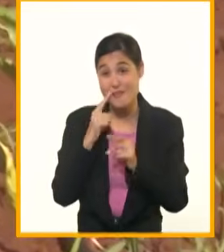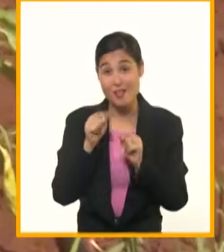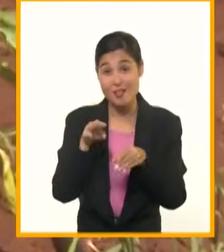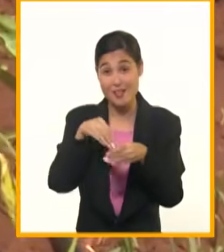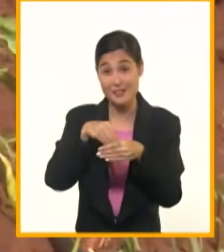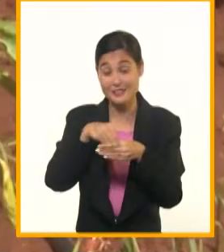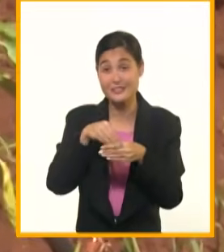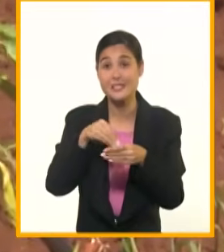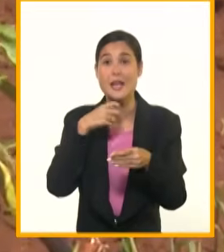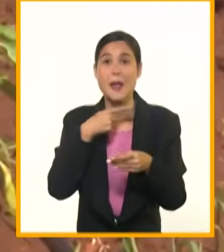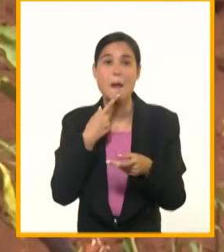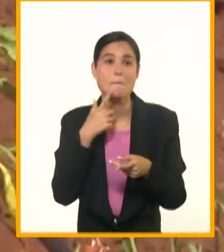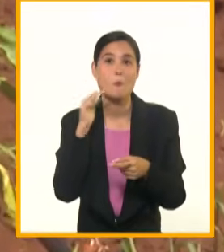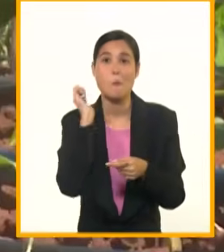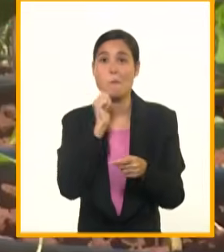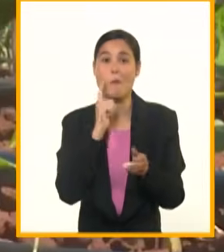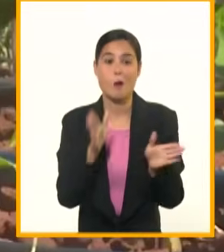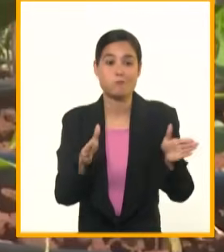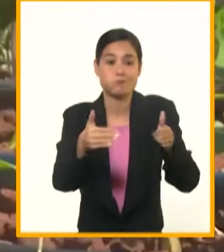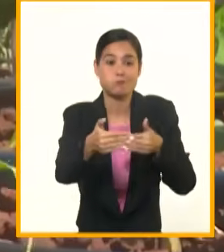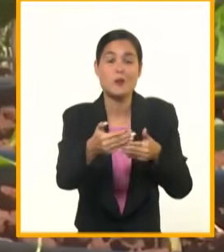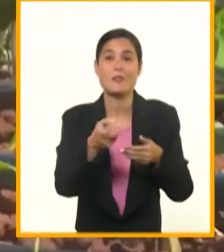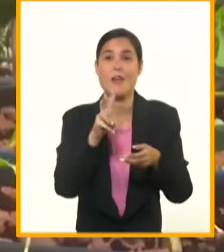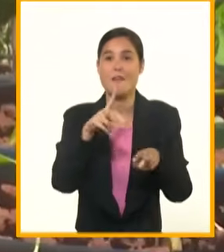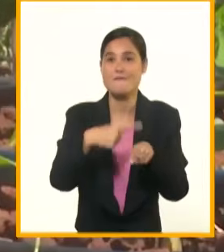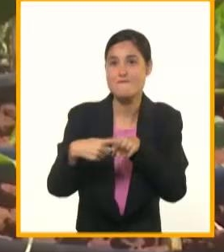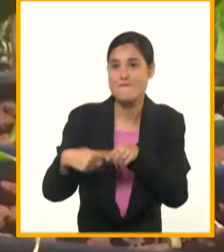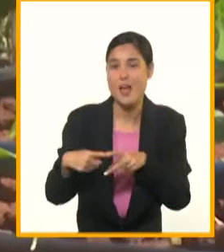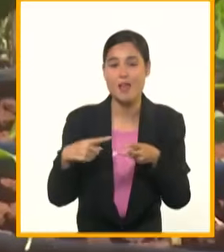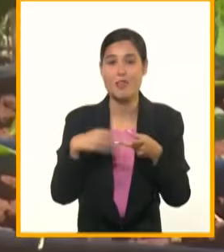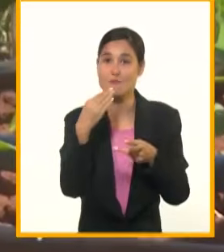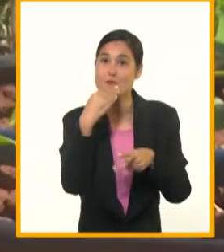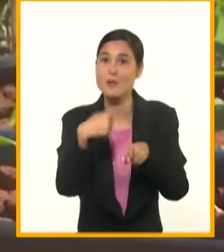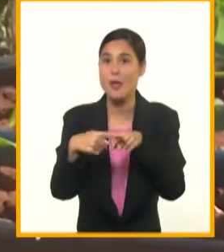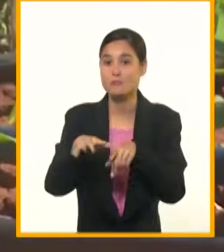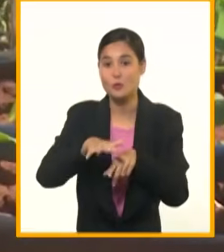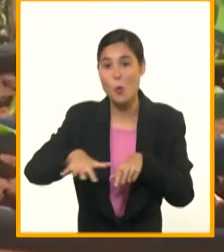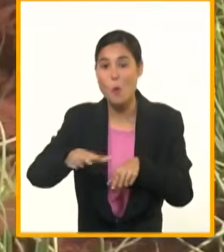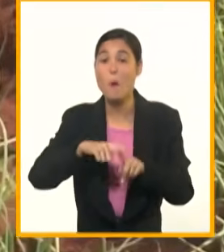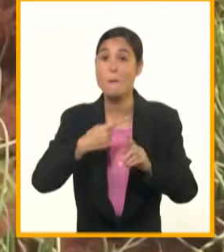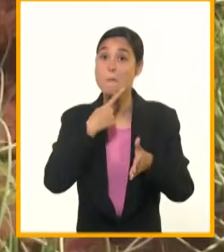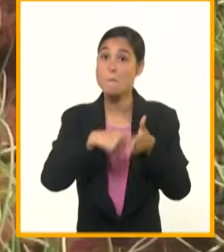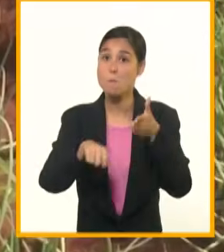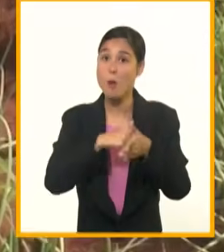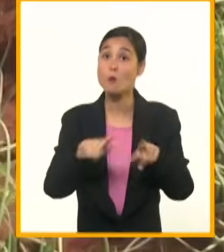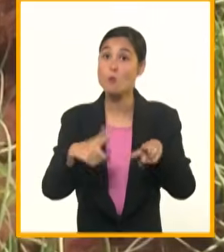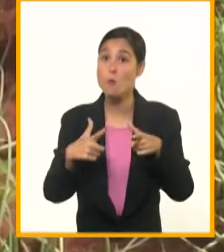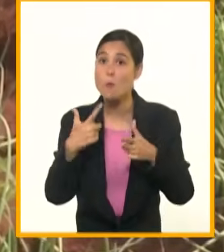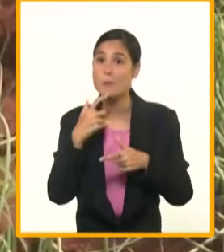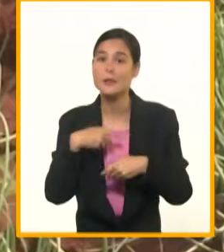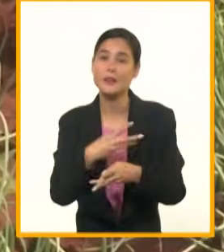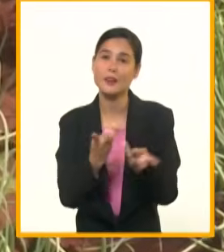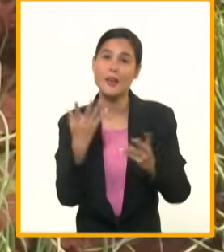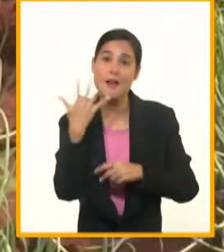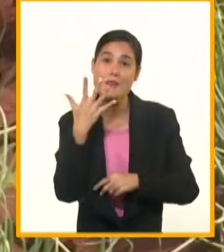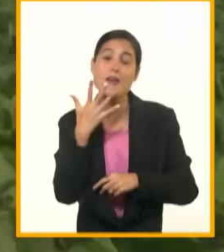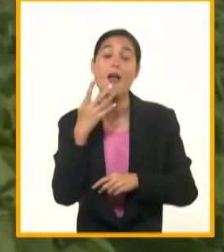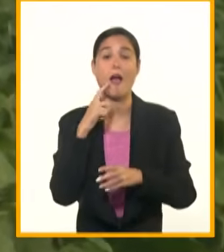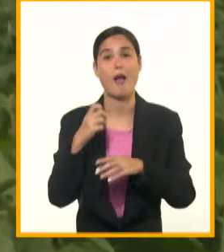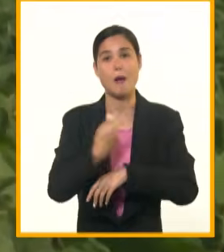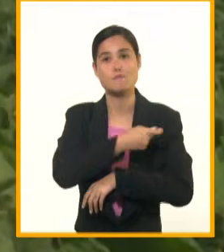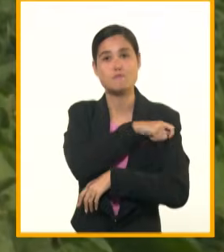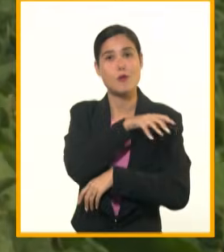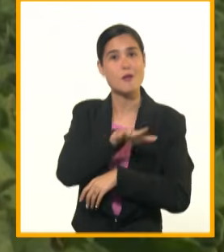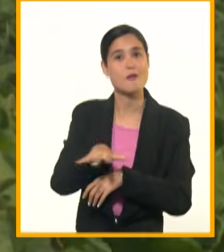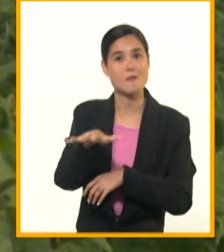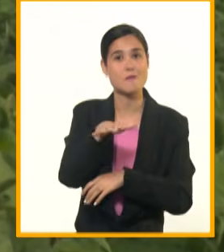granos y hortalizas para el autoabastecimiento territorial y cumplir los compromisos con la capital del país. Destacar